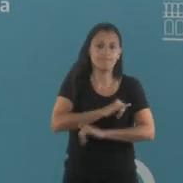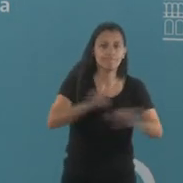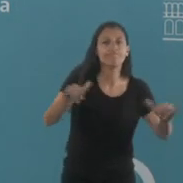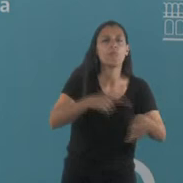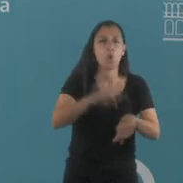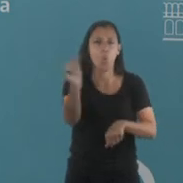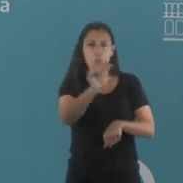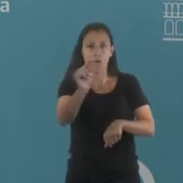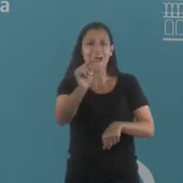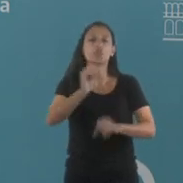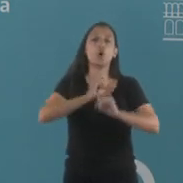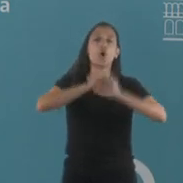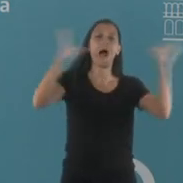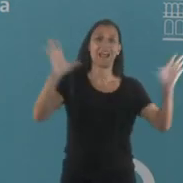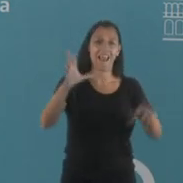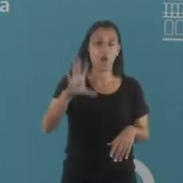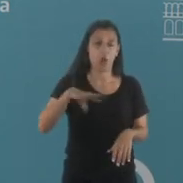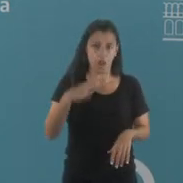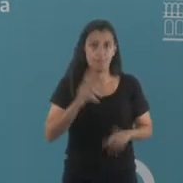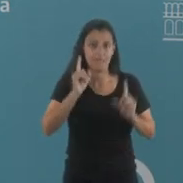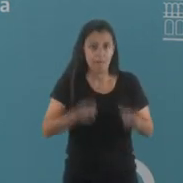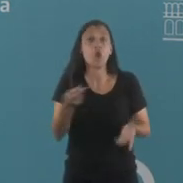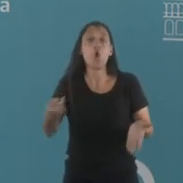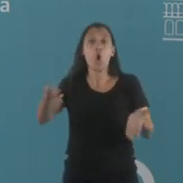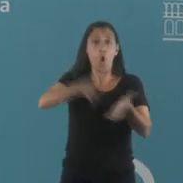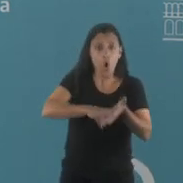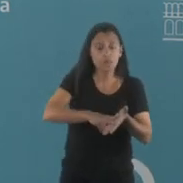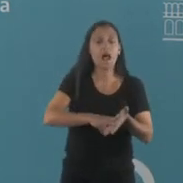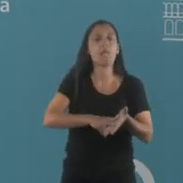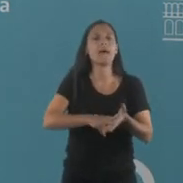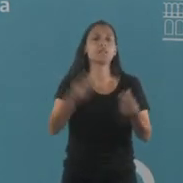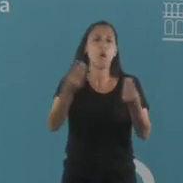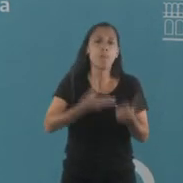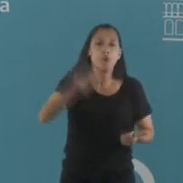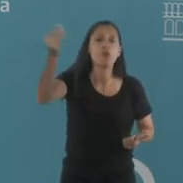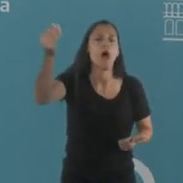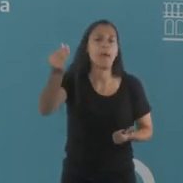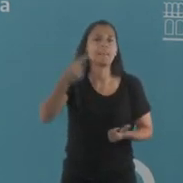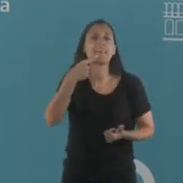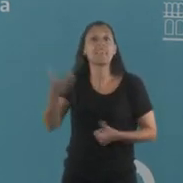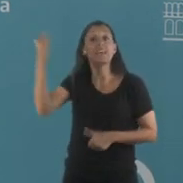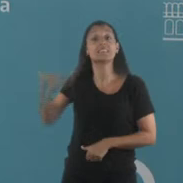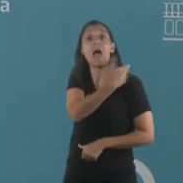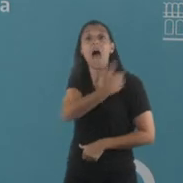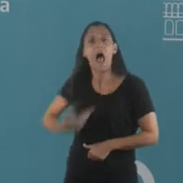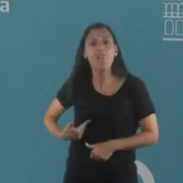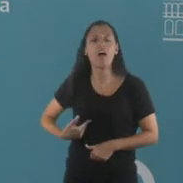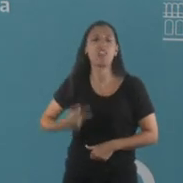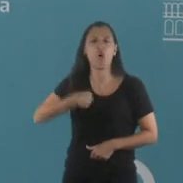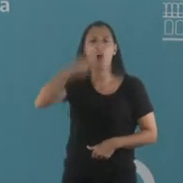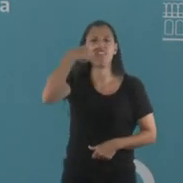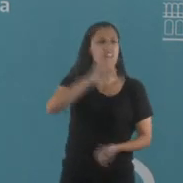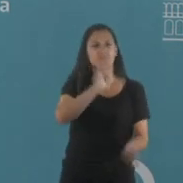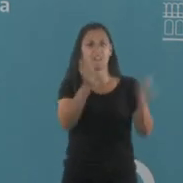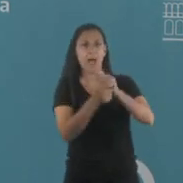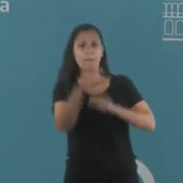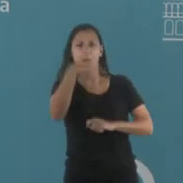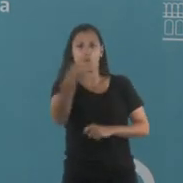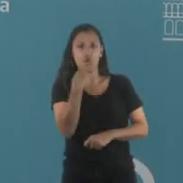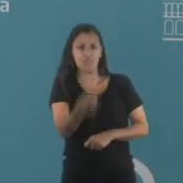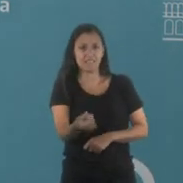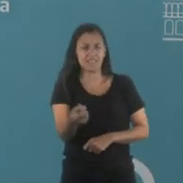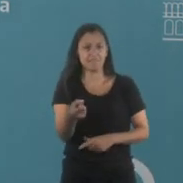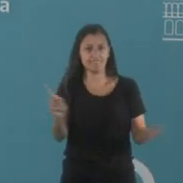una aclaración de otra vez que se tergiversa algo que dice el presidente de la Nación, porque cuando el presidente habló en